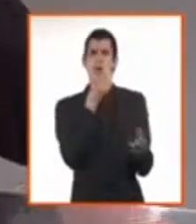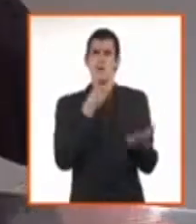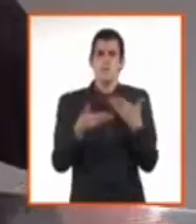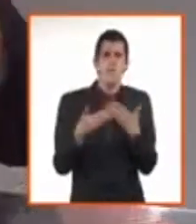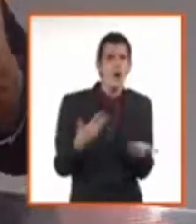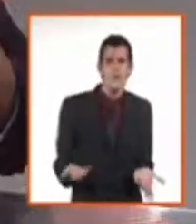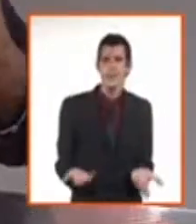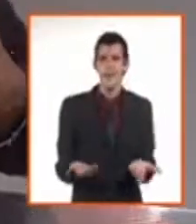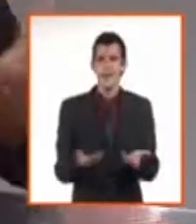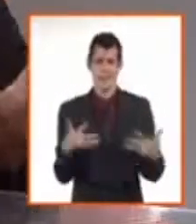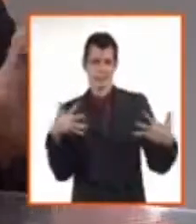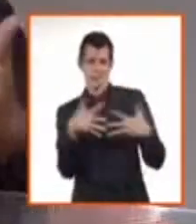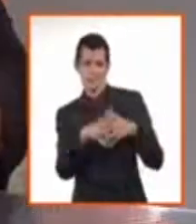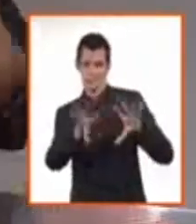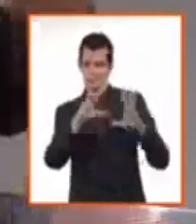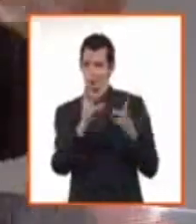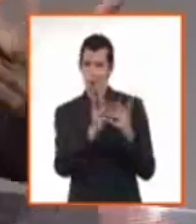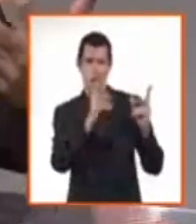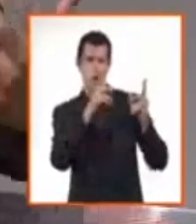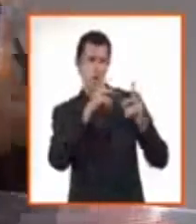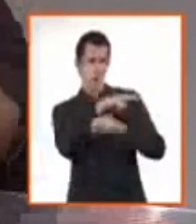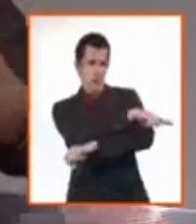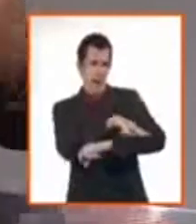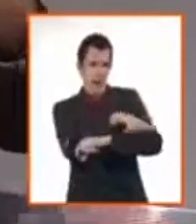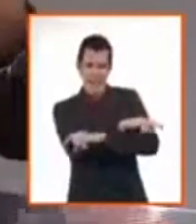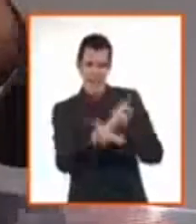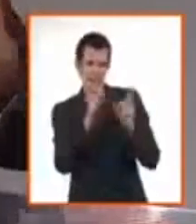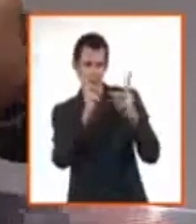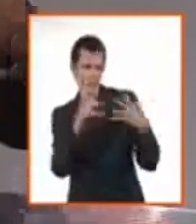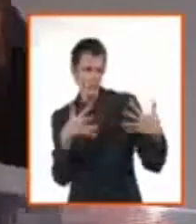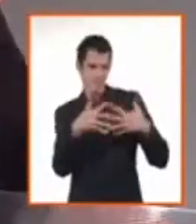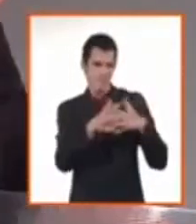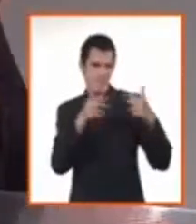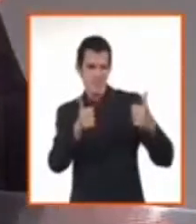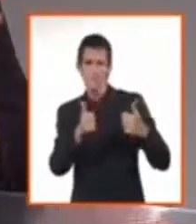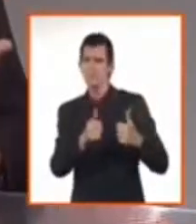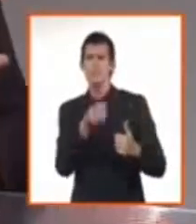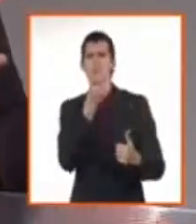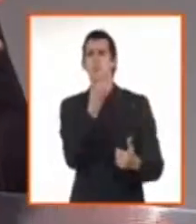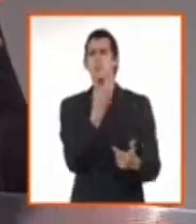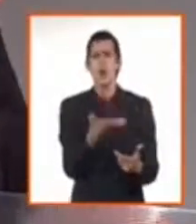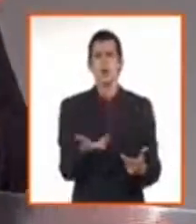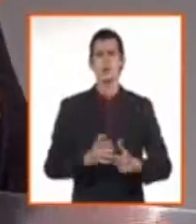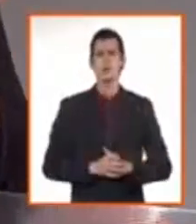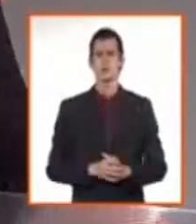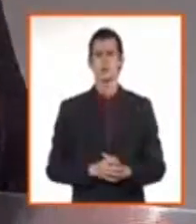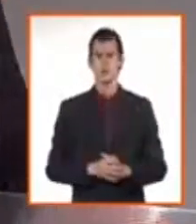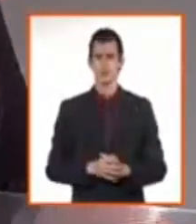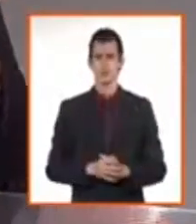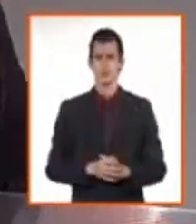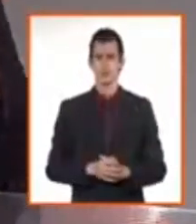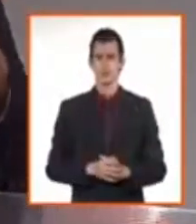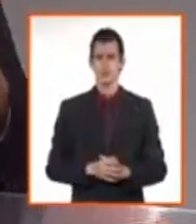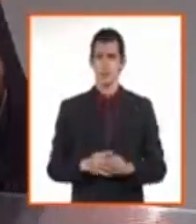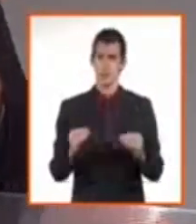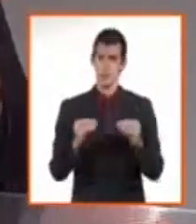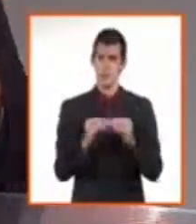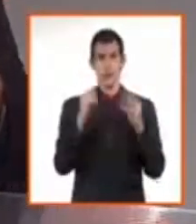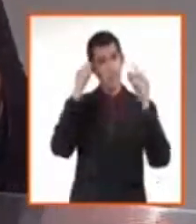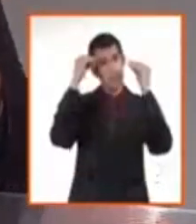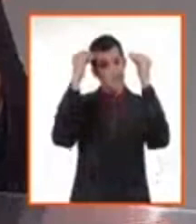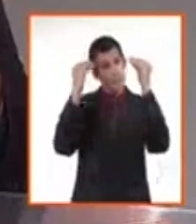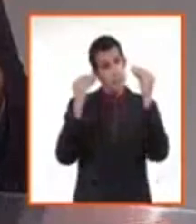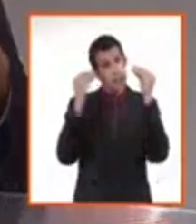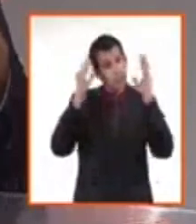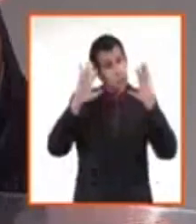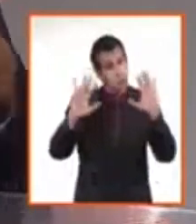todavía buenos sigue siendo tan pragmática las conclusiones que harán el gobierno de eeuu esta cumbre es